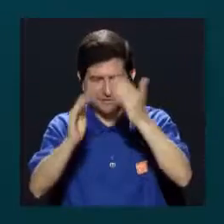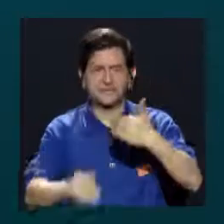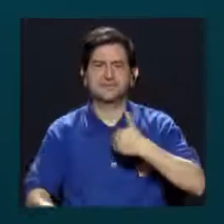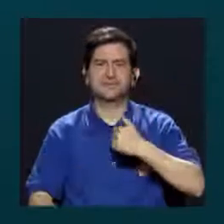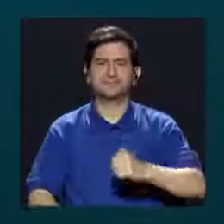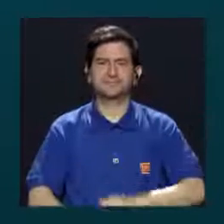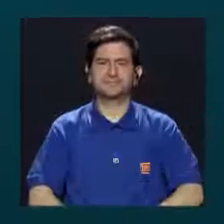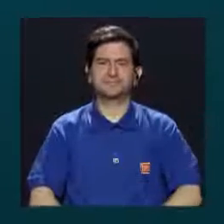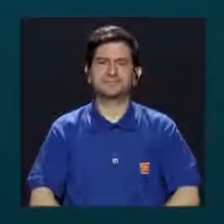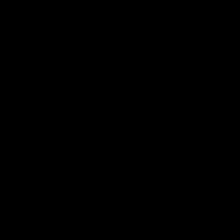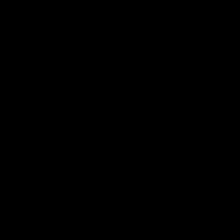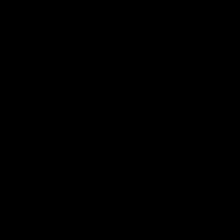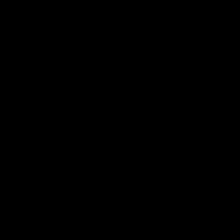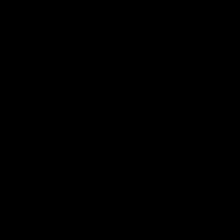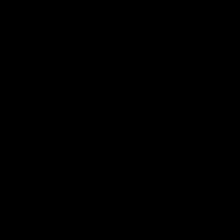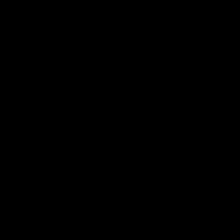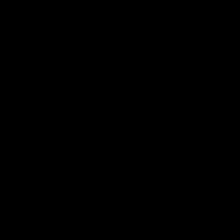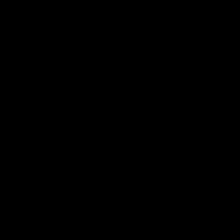sintonía